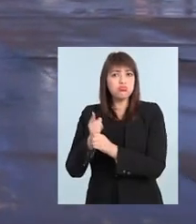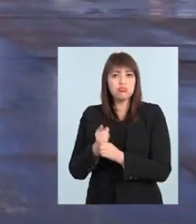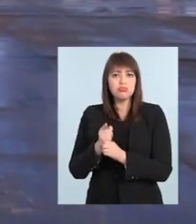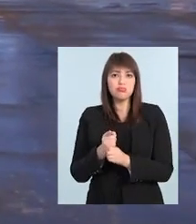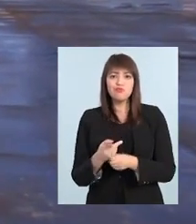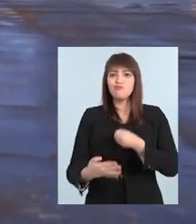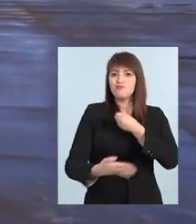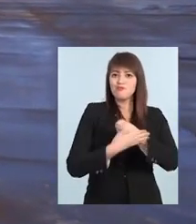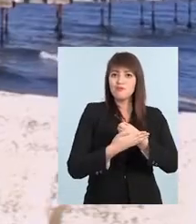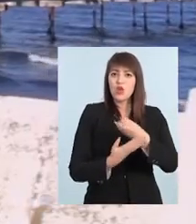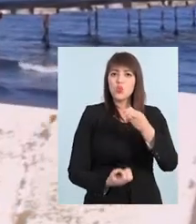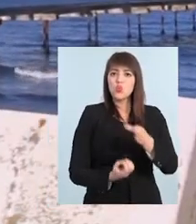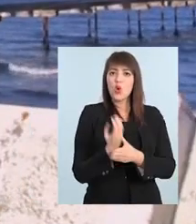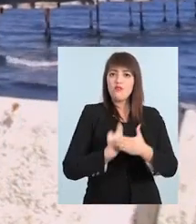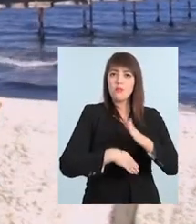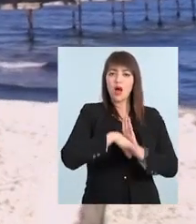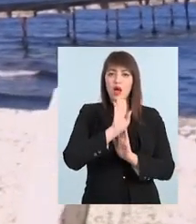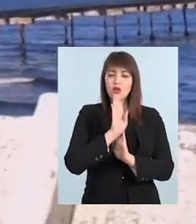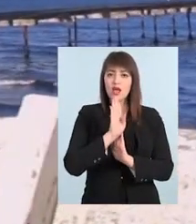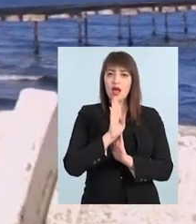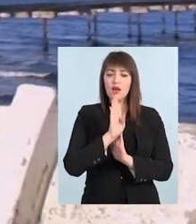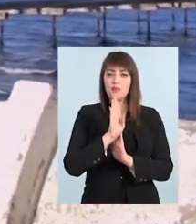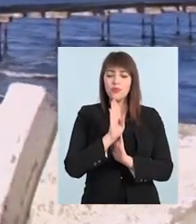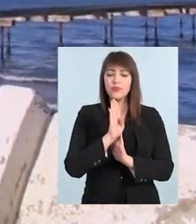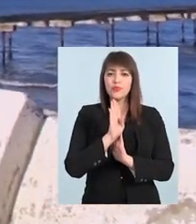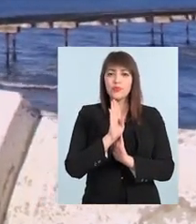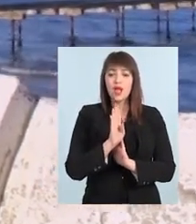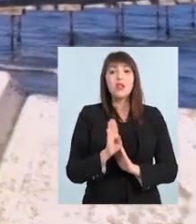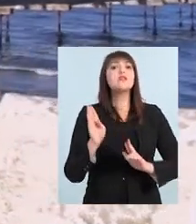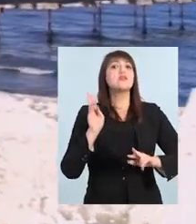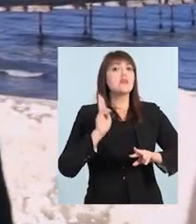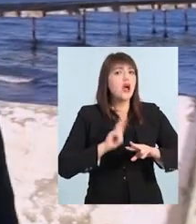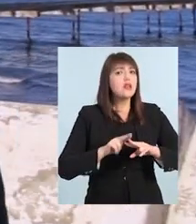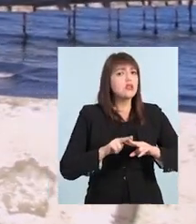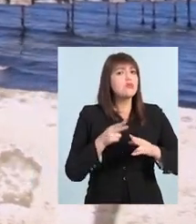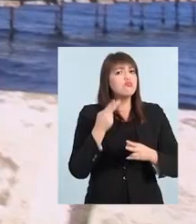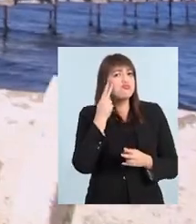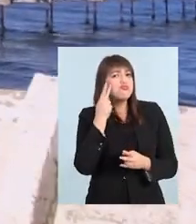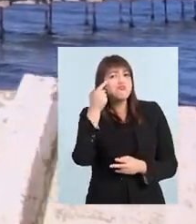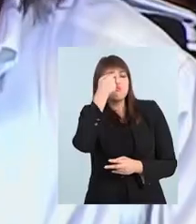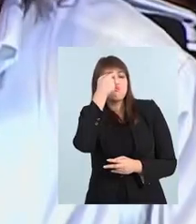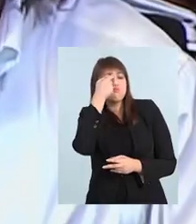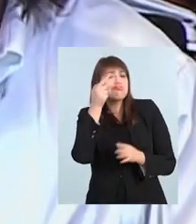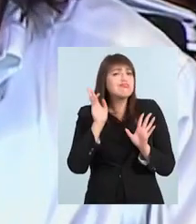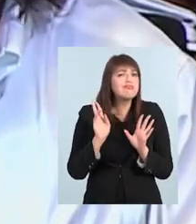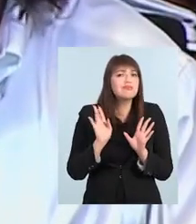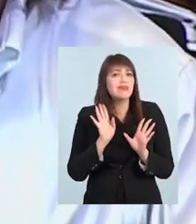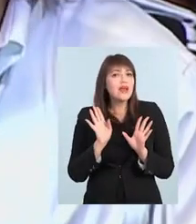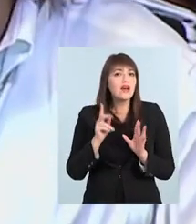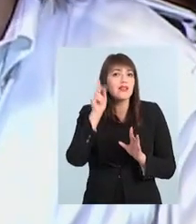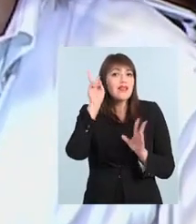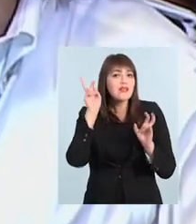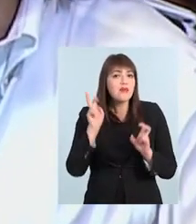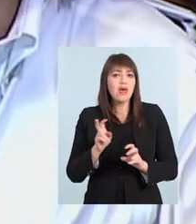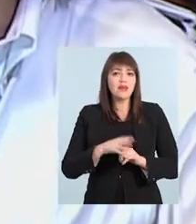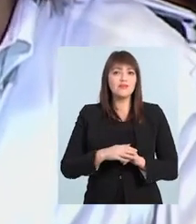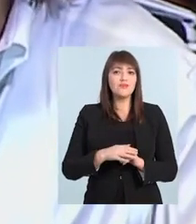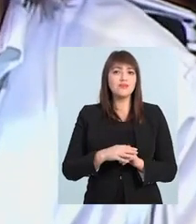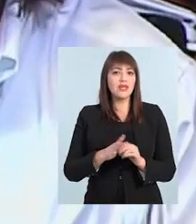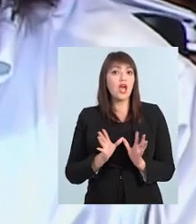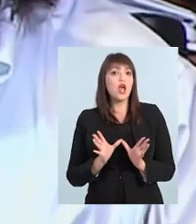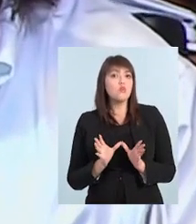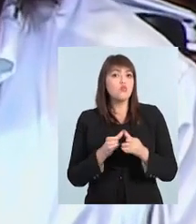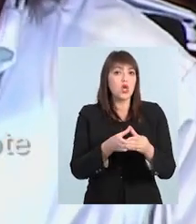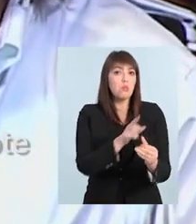que reivindican posiciones de izquierda a la nueva mayoría se están haciendo los lesos con esta discusión de fondo. Y el poder en Chile, que hoy día está concentrado